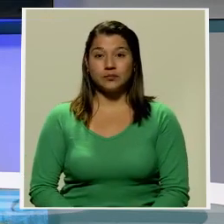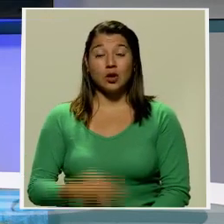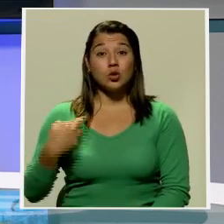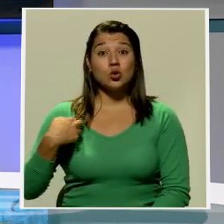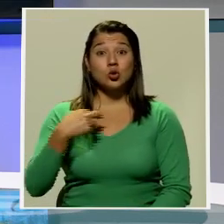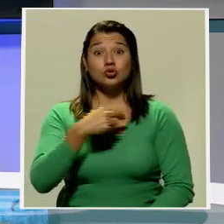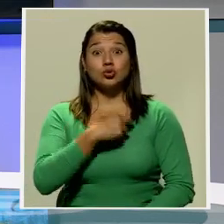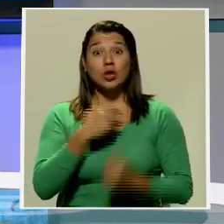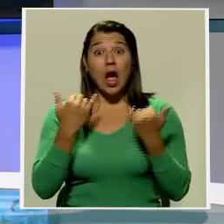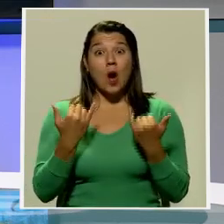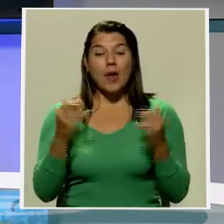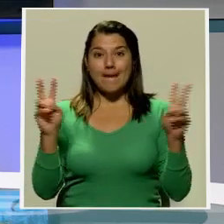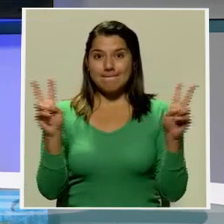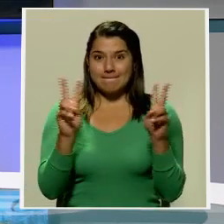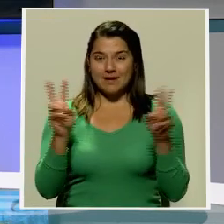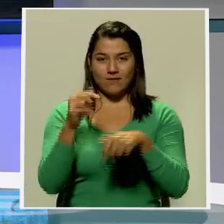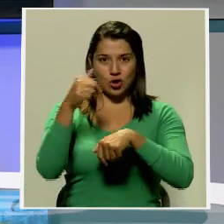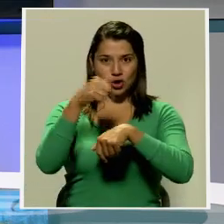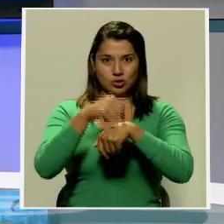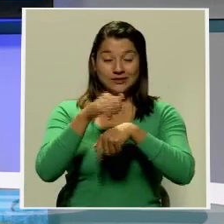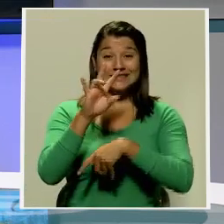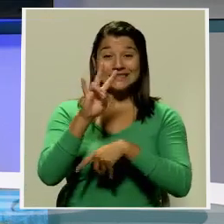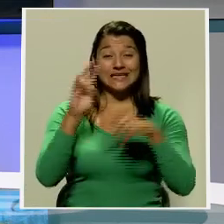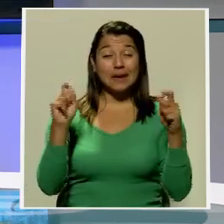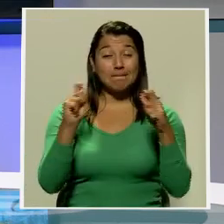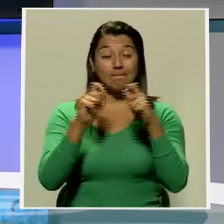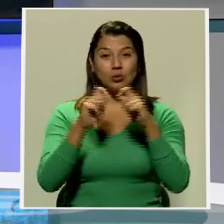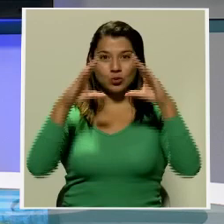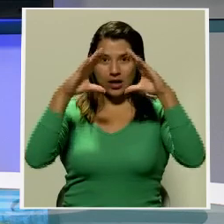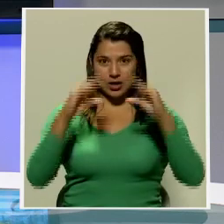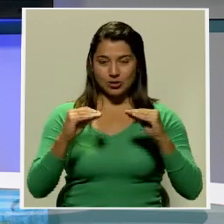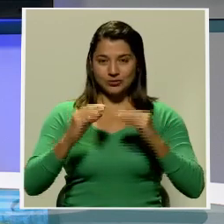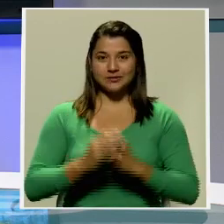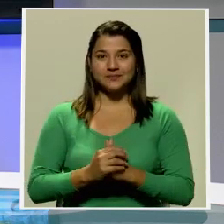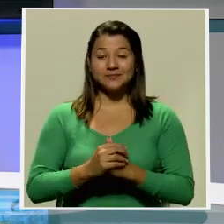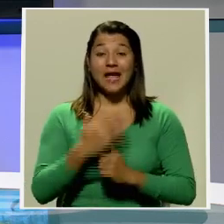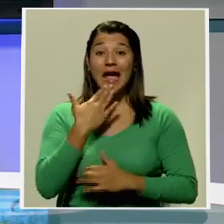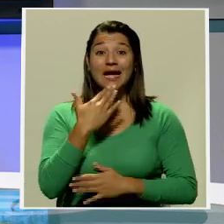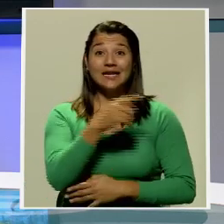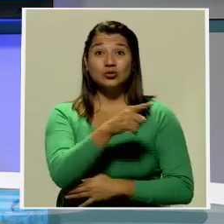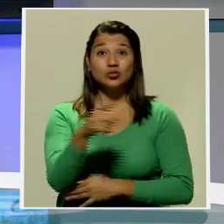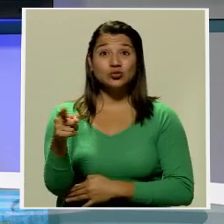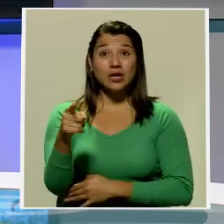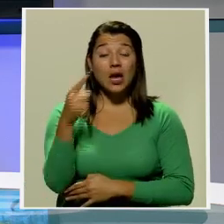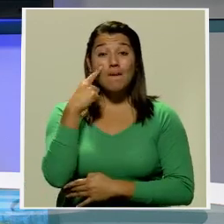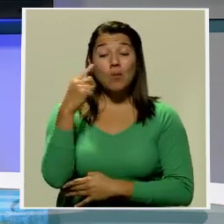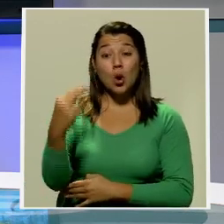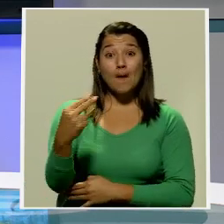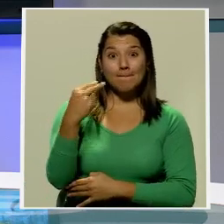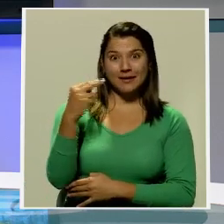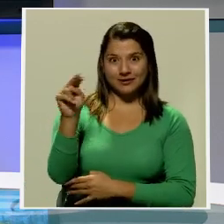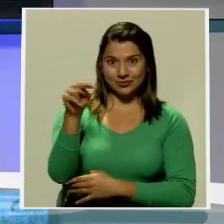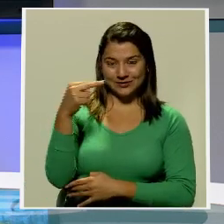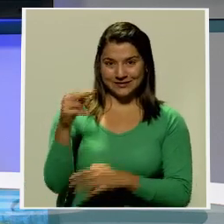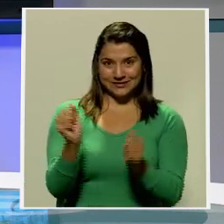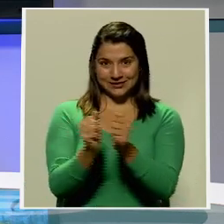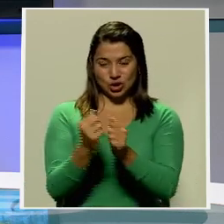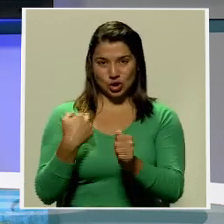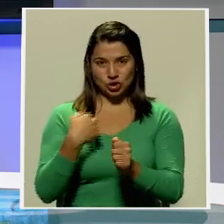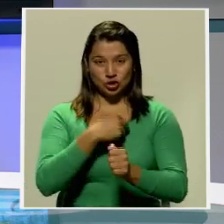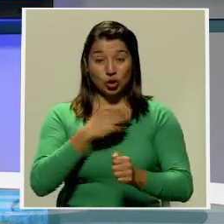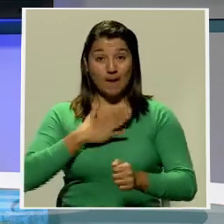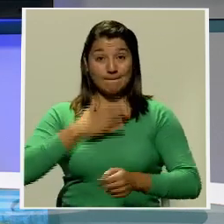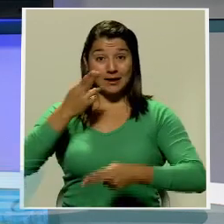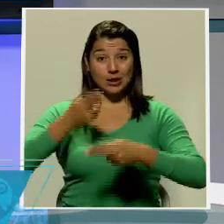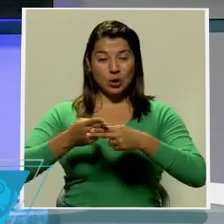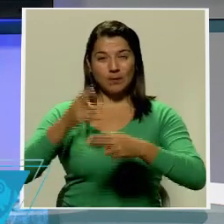Estamos en vivo a las 7 en punto de la noche. Les agradecemos que se informen con nosotros. Soy